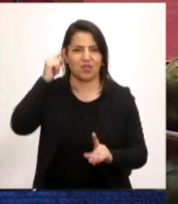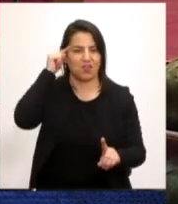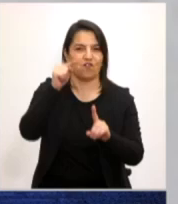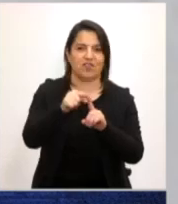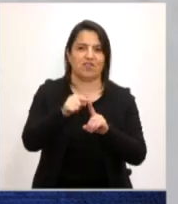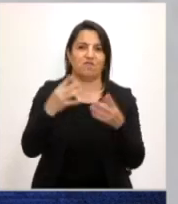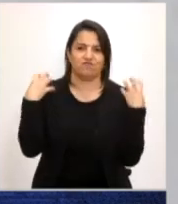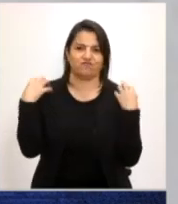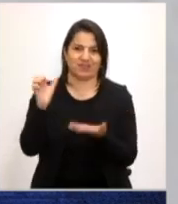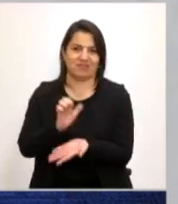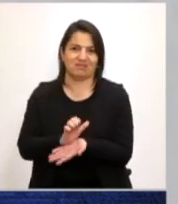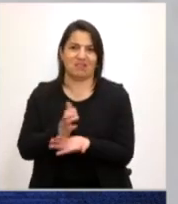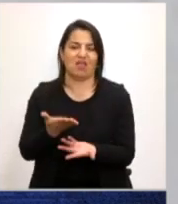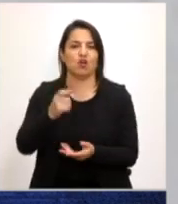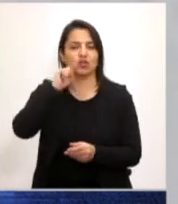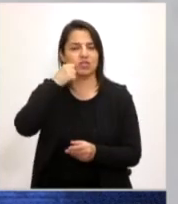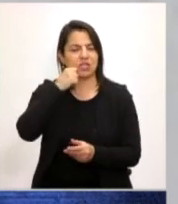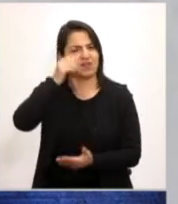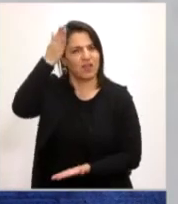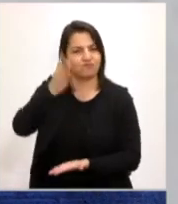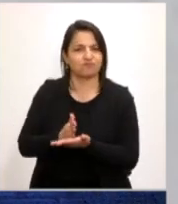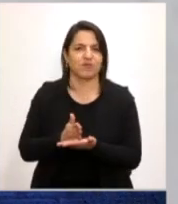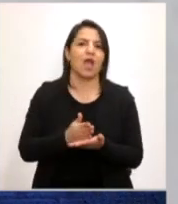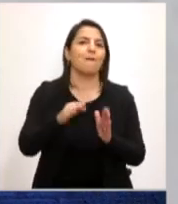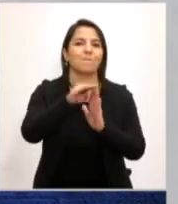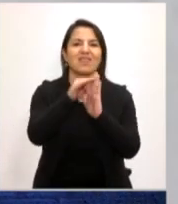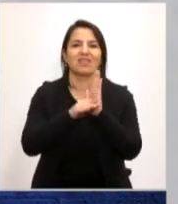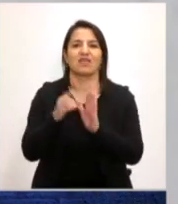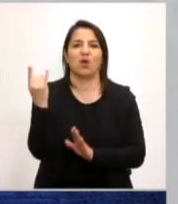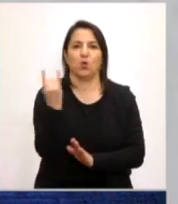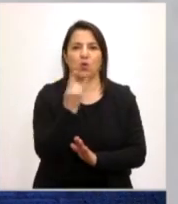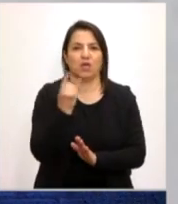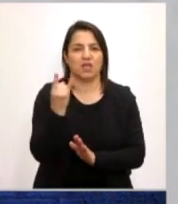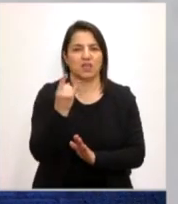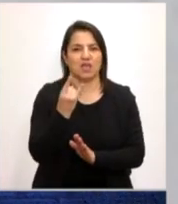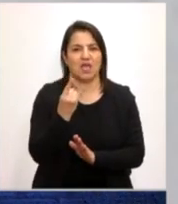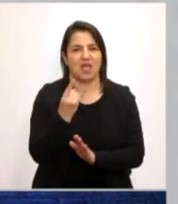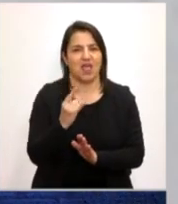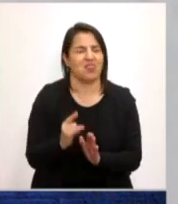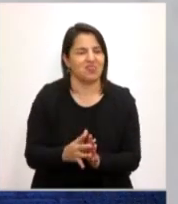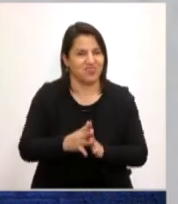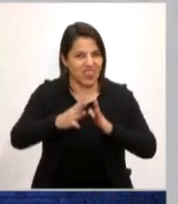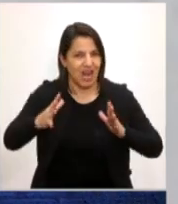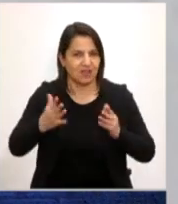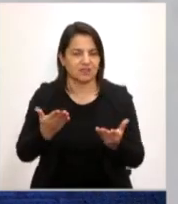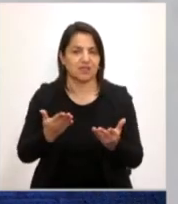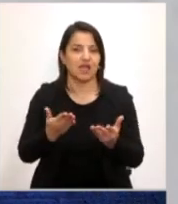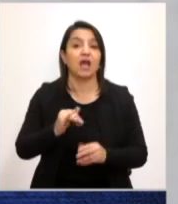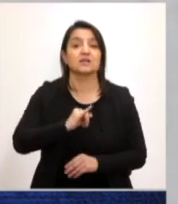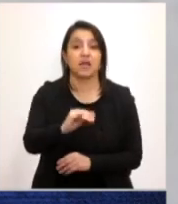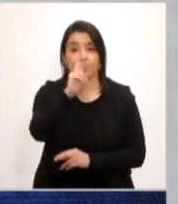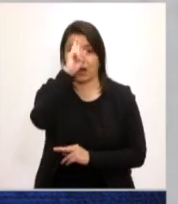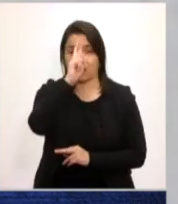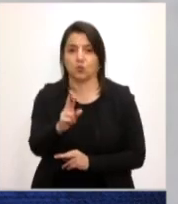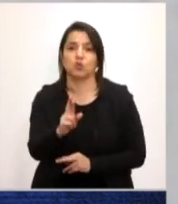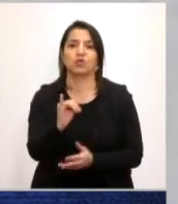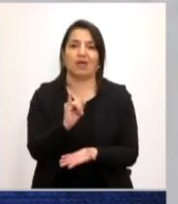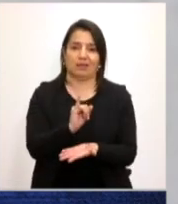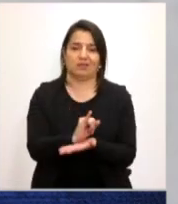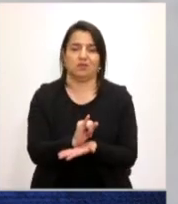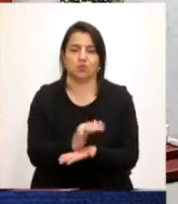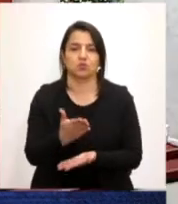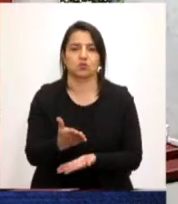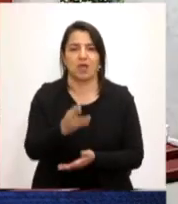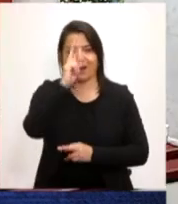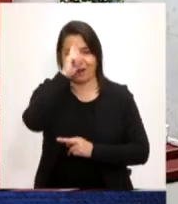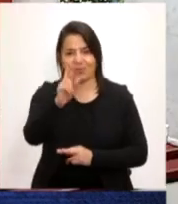Estado? Es un imperativo que amerita medidas urgentes y drásticas, pero siempre respetuosas de nuestra institucionalidad, del Estado